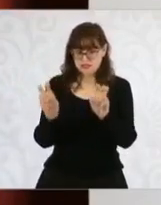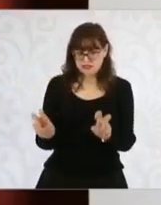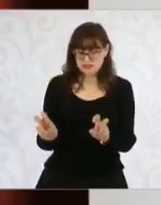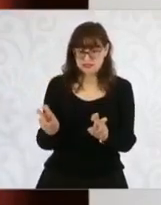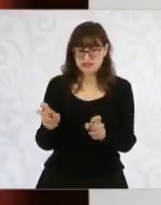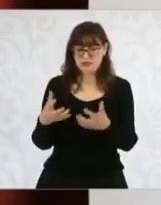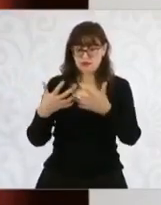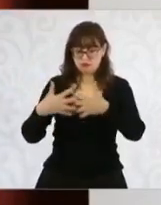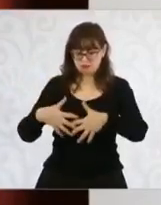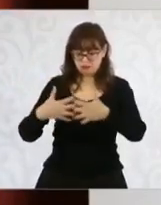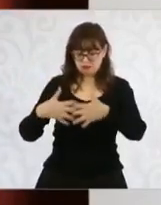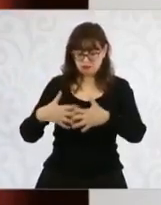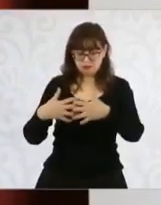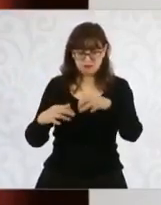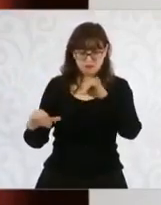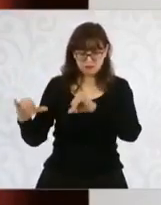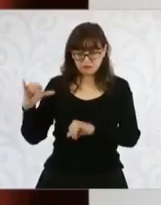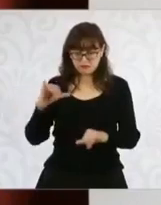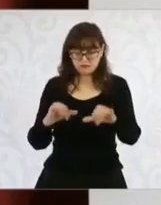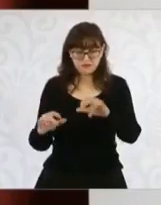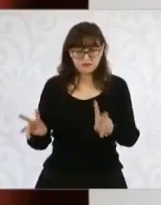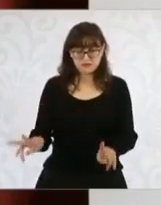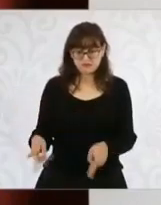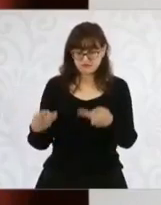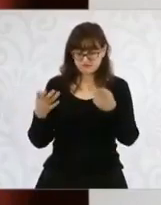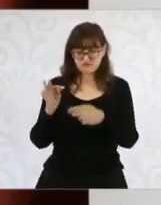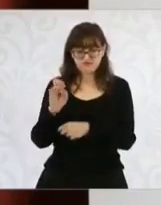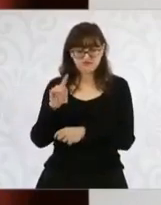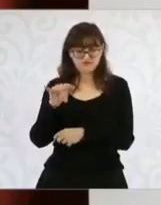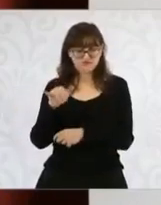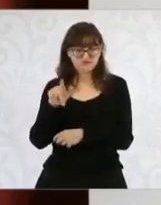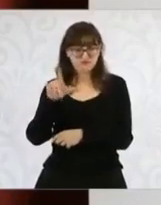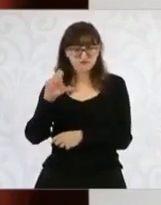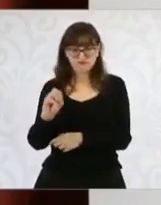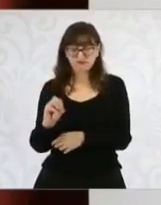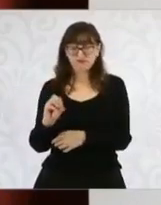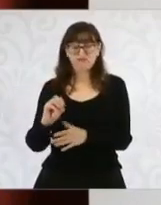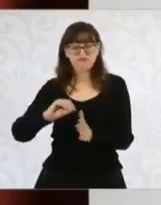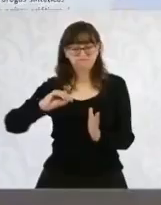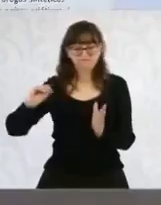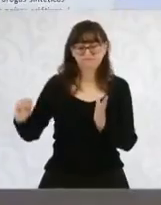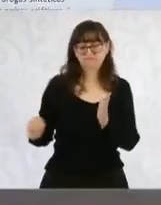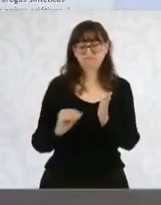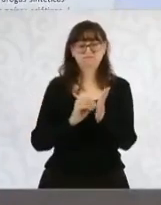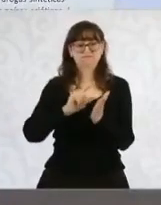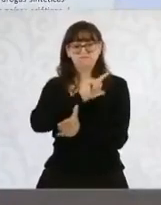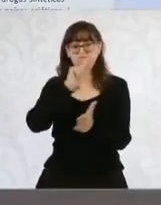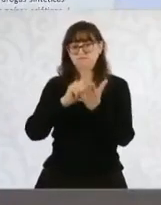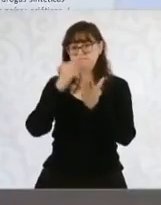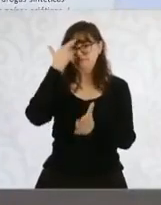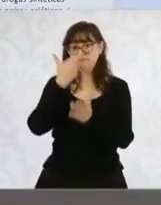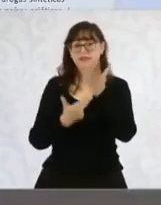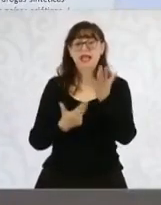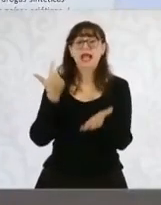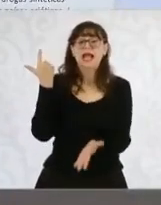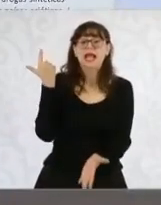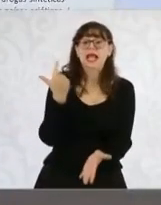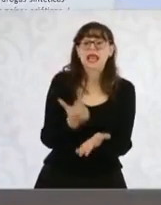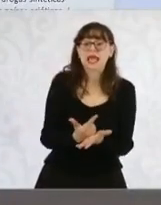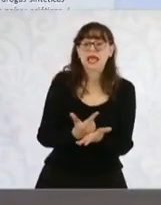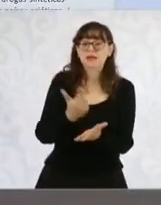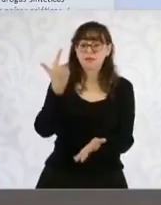producción distribución y comercialización del fentanilo y otras drogas sintéticas sin